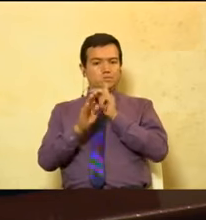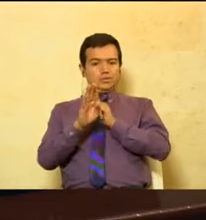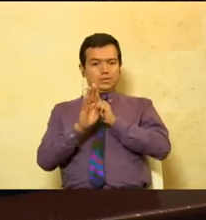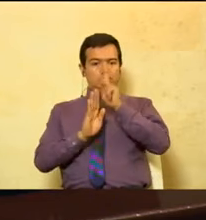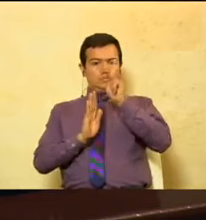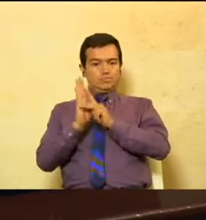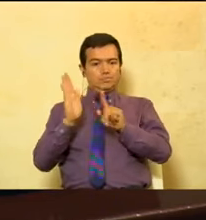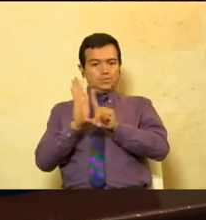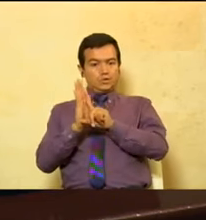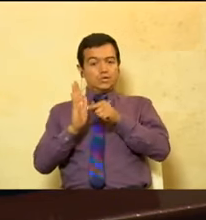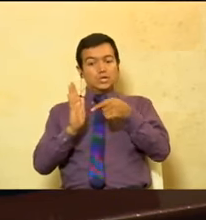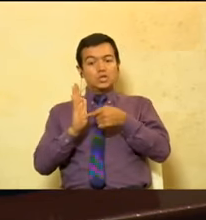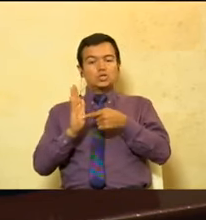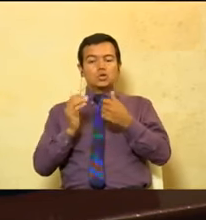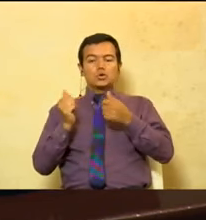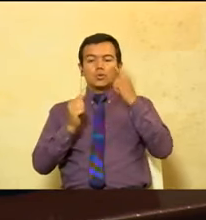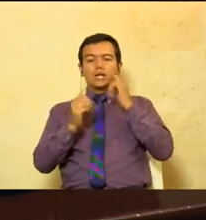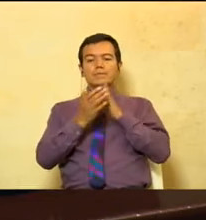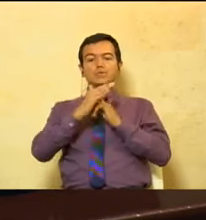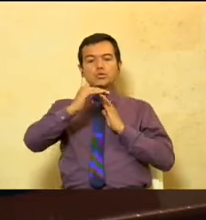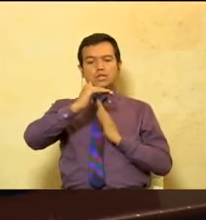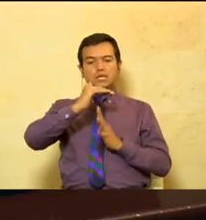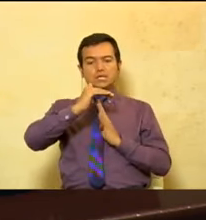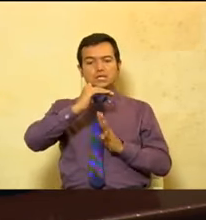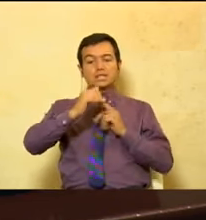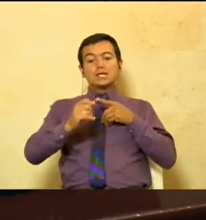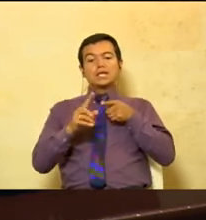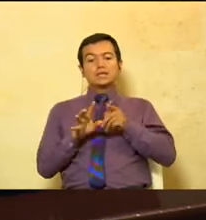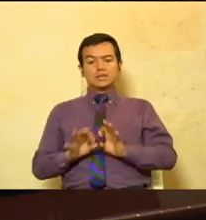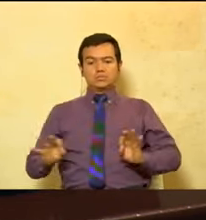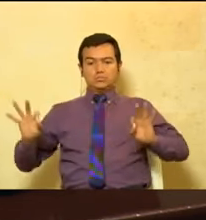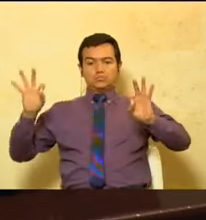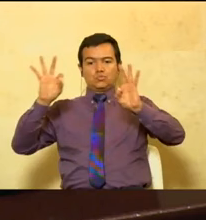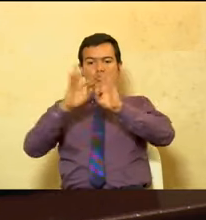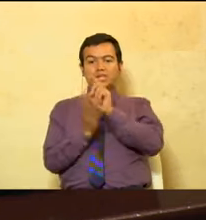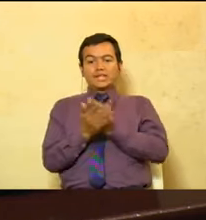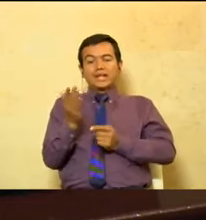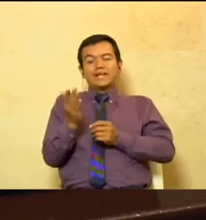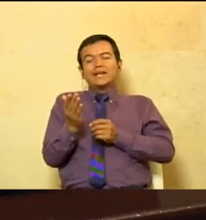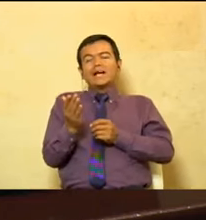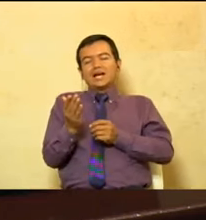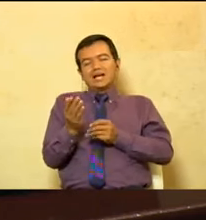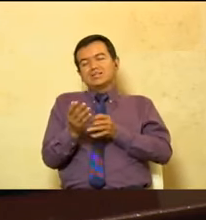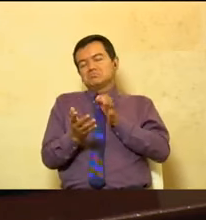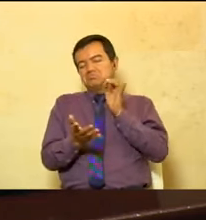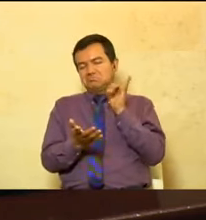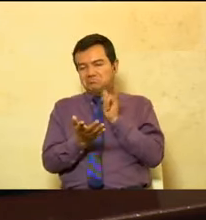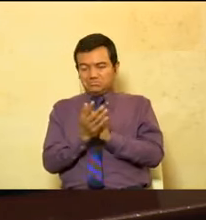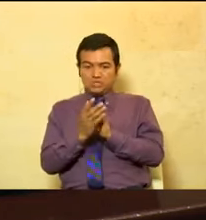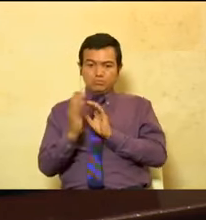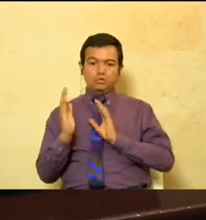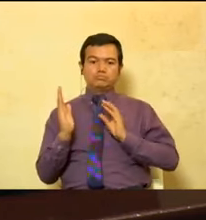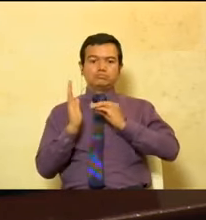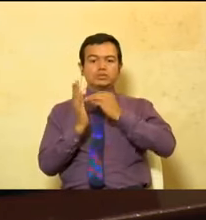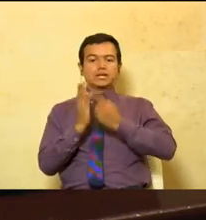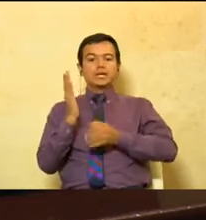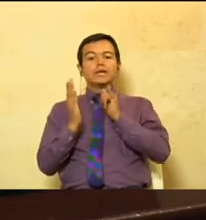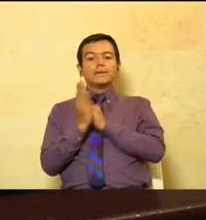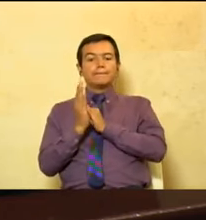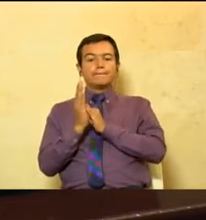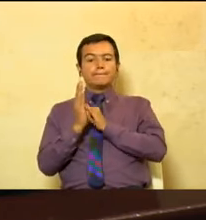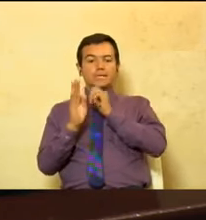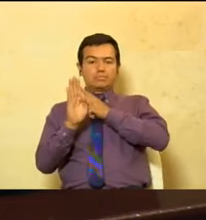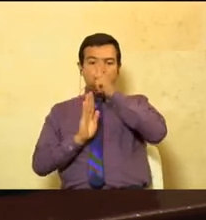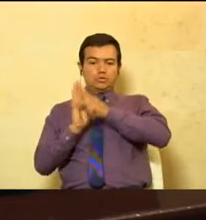ver del I Me parece que debe ser un proyecto que debe estar mañana dentro de la dentro de la agenda de la plenaria de la